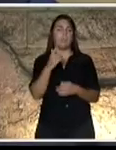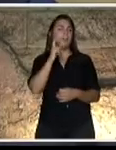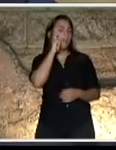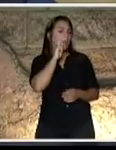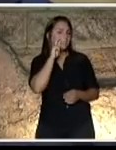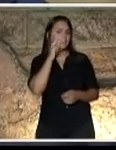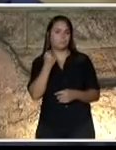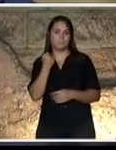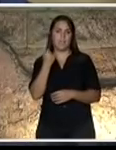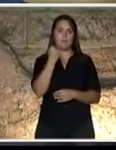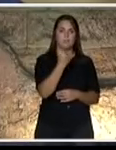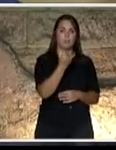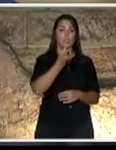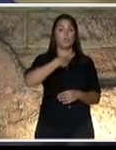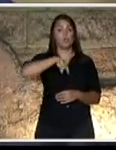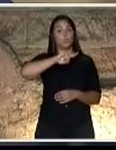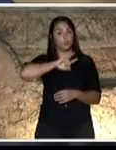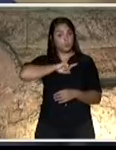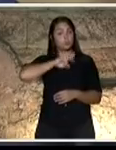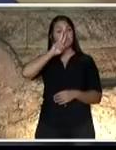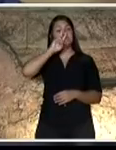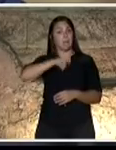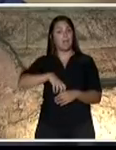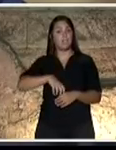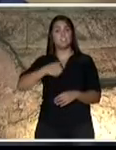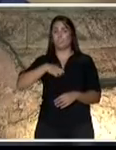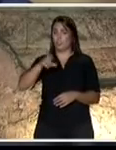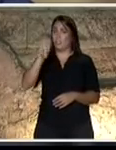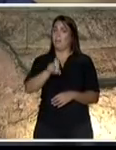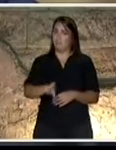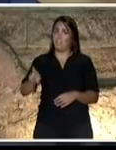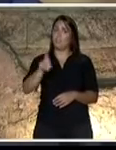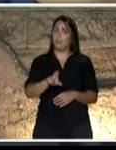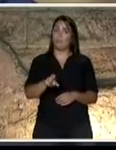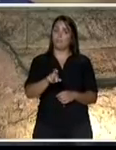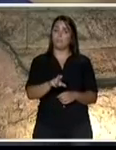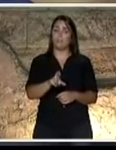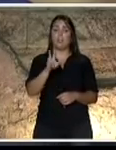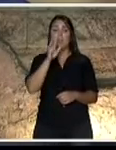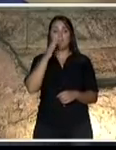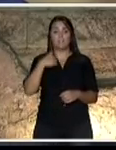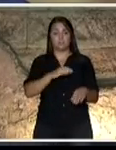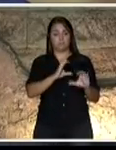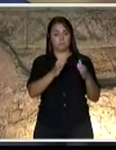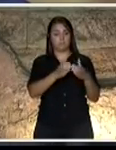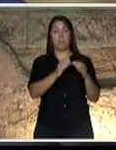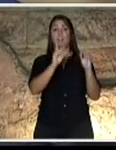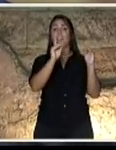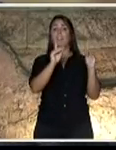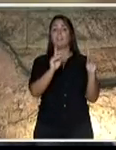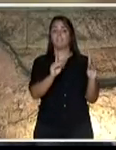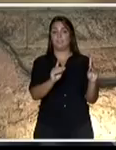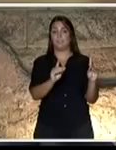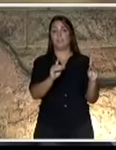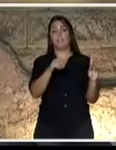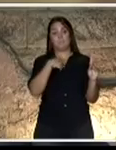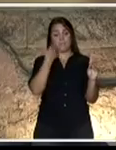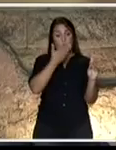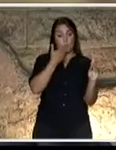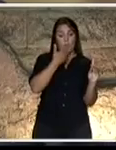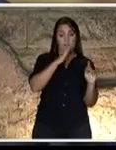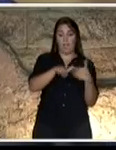apoyo. Somos rentables, y lo repito otra vez, unas unidades didácticas, desde la escuela a